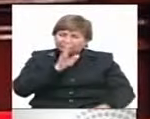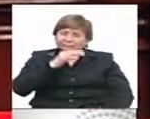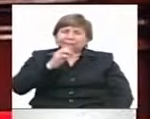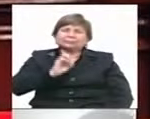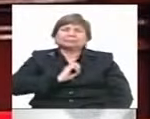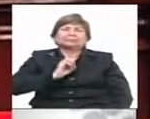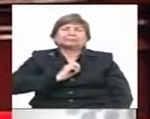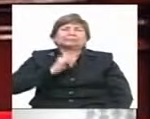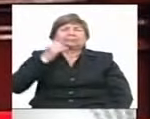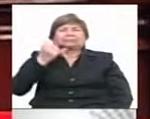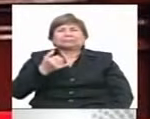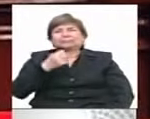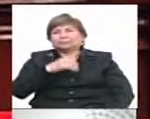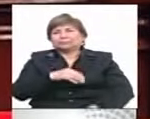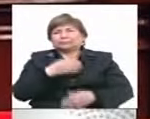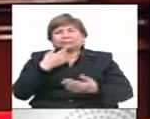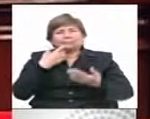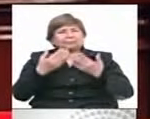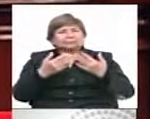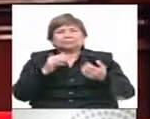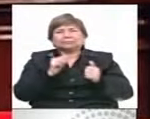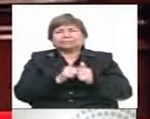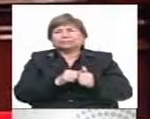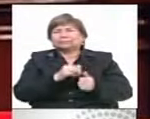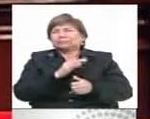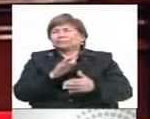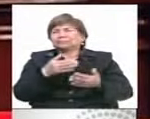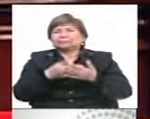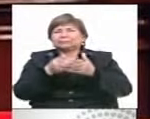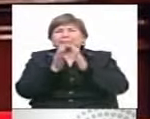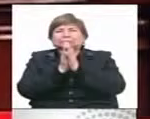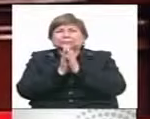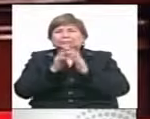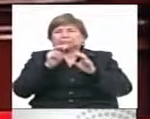Estamos escuchando hoy día a los ministros, estamos escuchando a los colegas. Por favor,